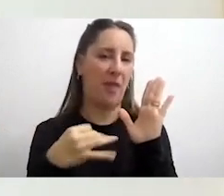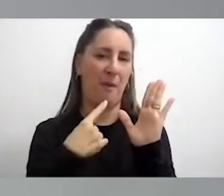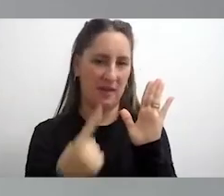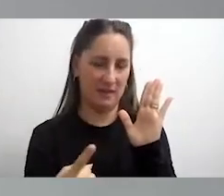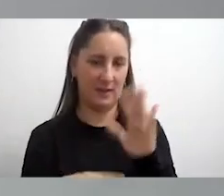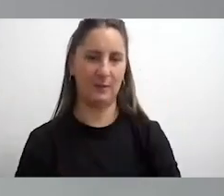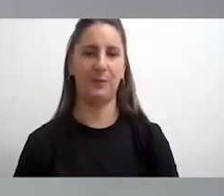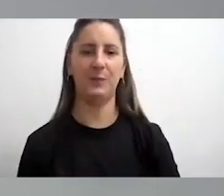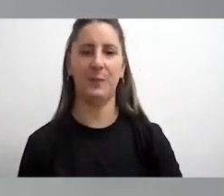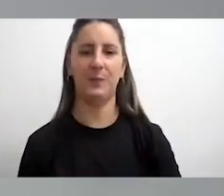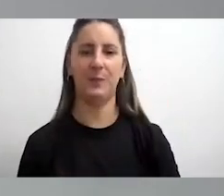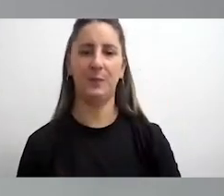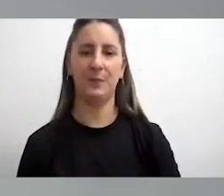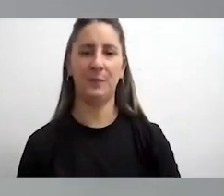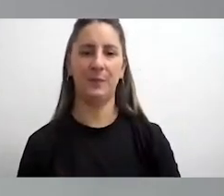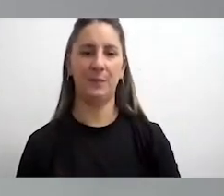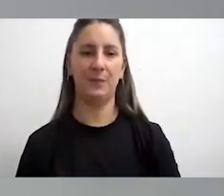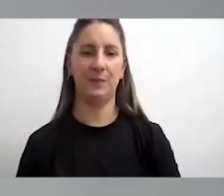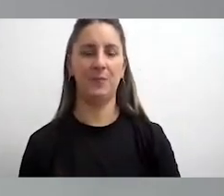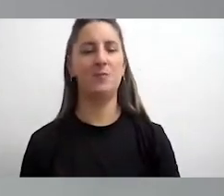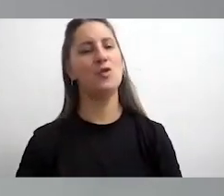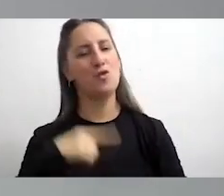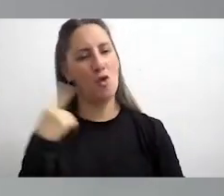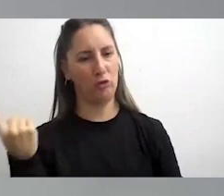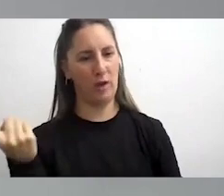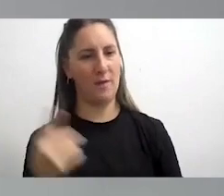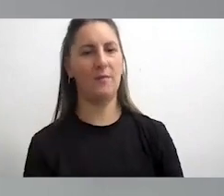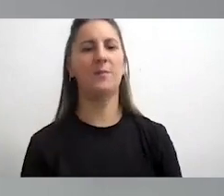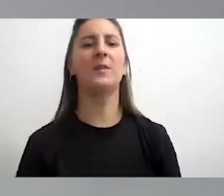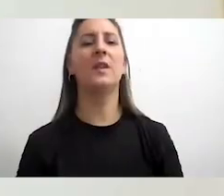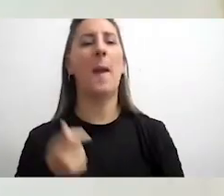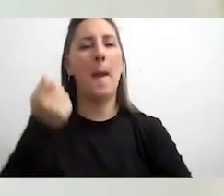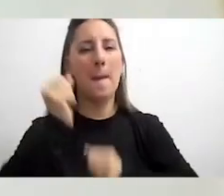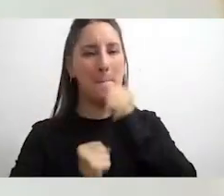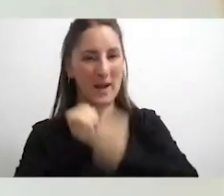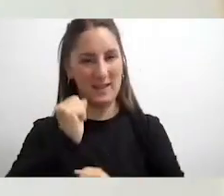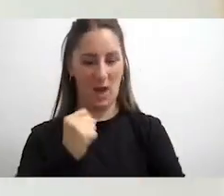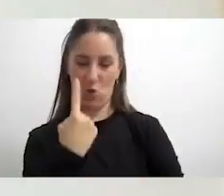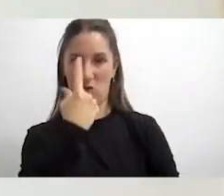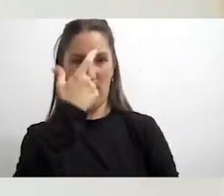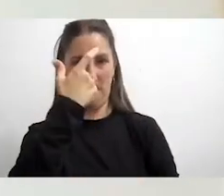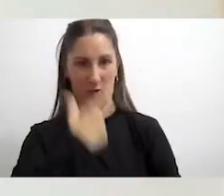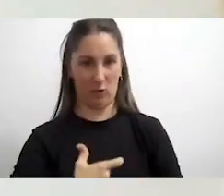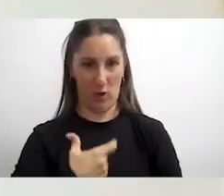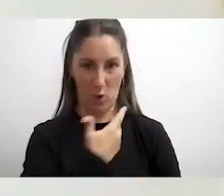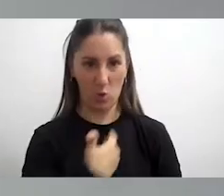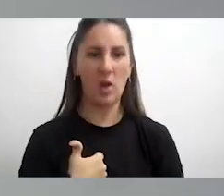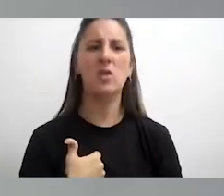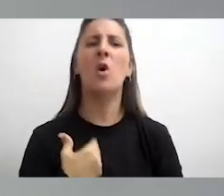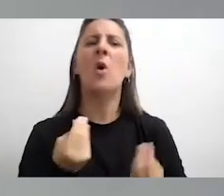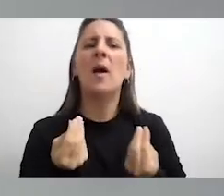Claro. Bueno, vamos con otra. En la unipersonal, ¿con qué nos pueden documentar los